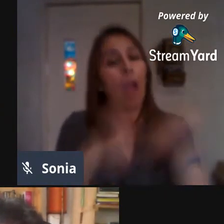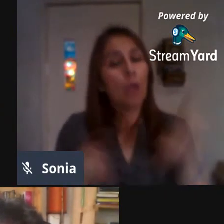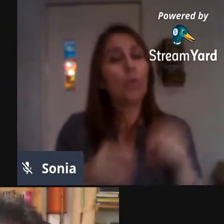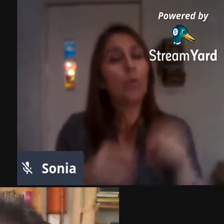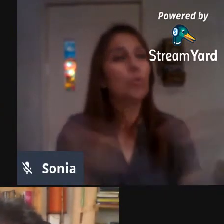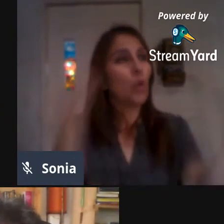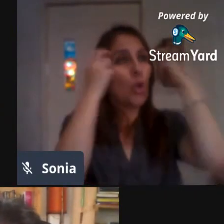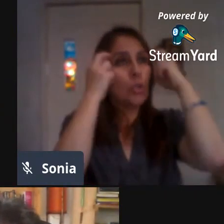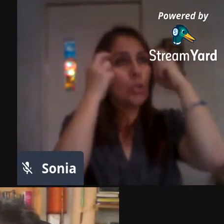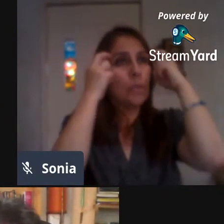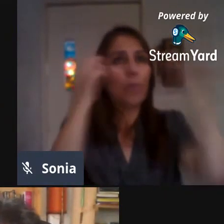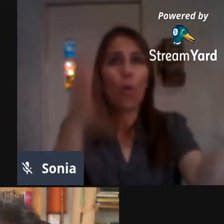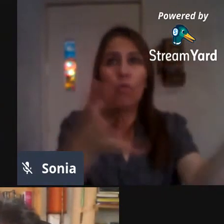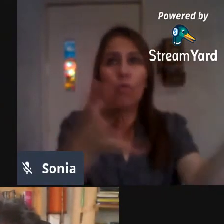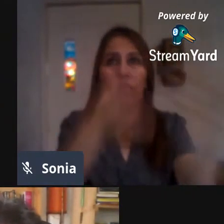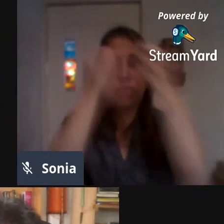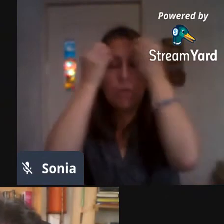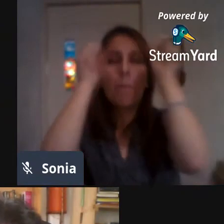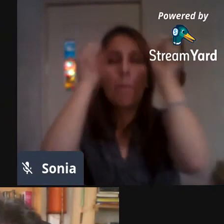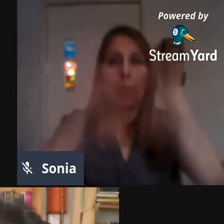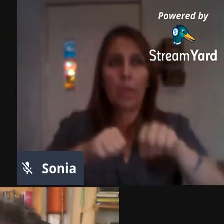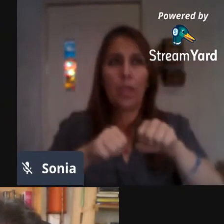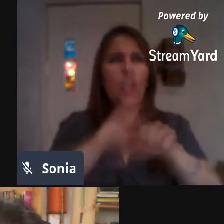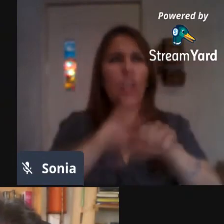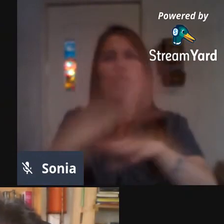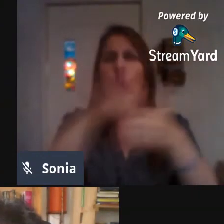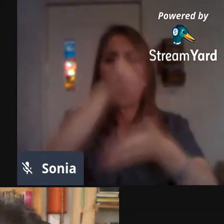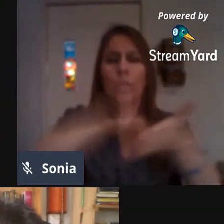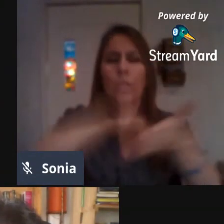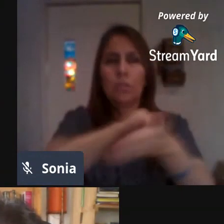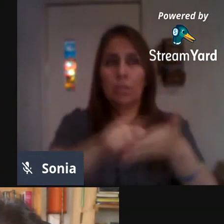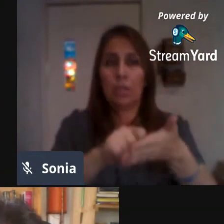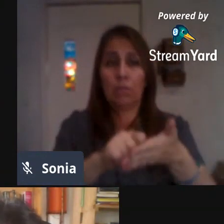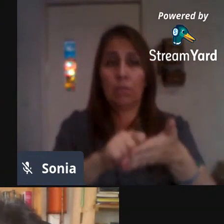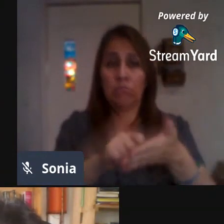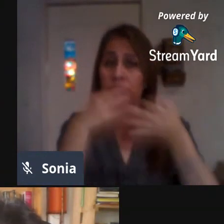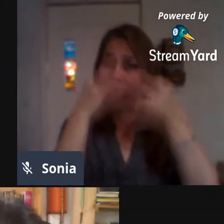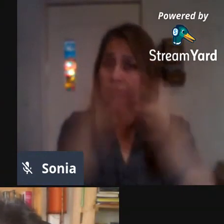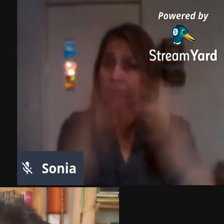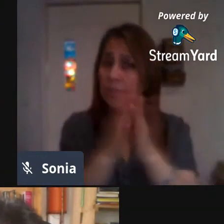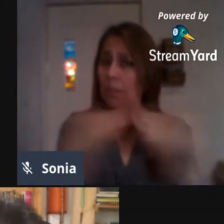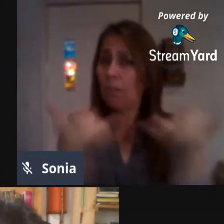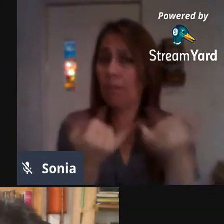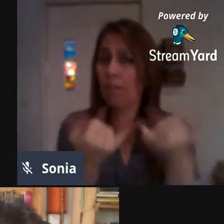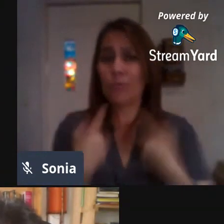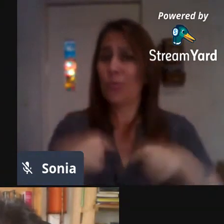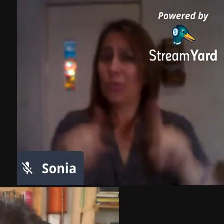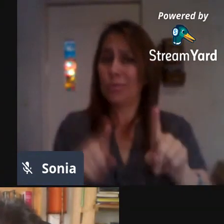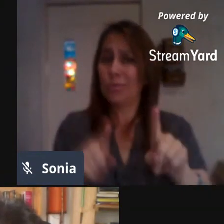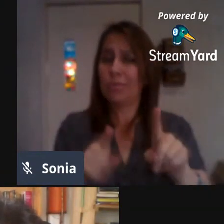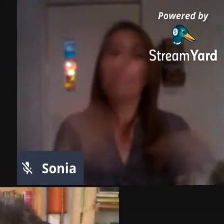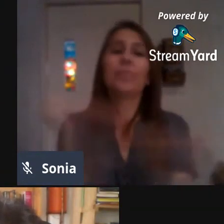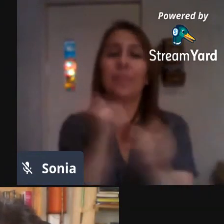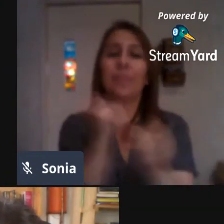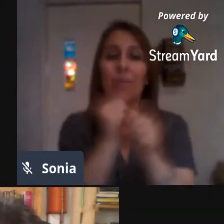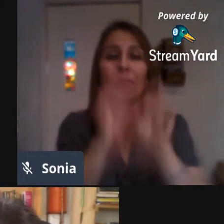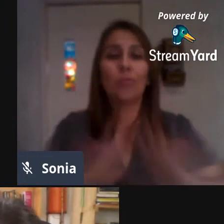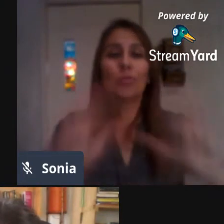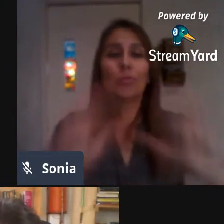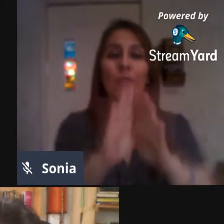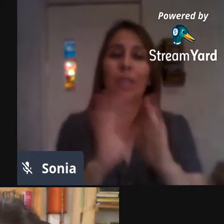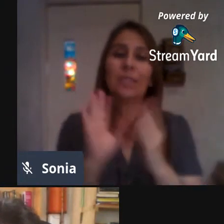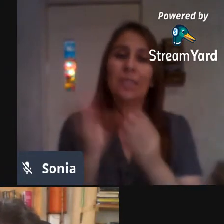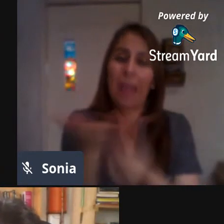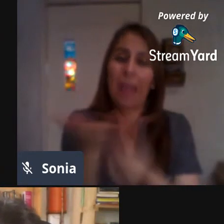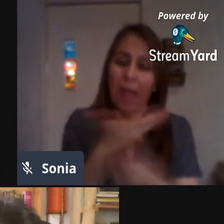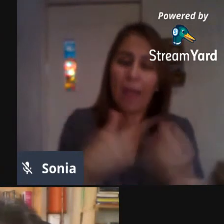están alfabetizados pero la realidad nos demuestra lo contrario entonces creo que ese trabajo que ustedes hacen desde el arte desde la oralidad es una manera justamente de